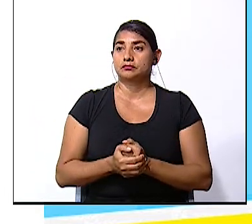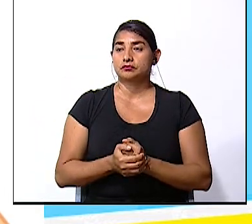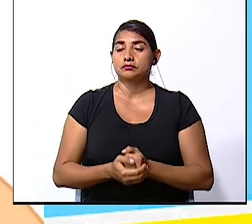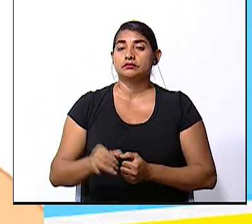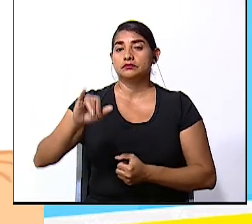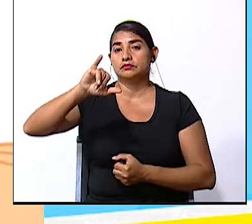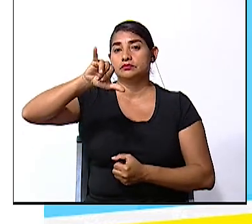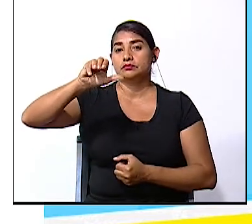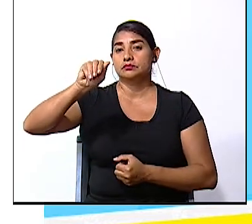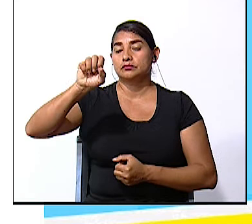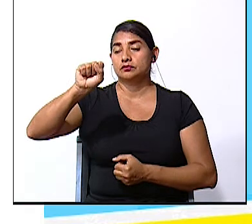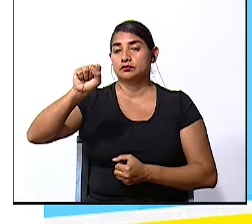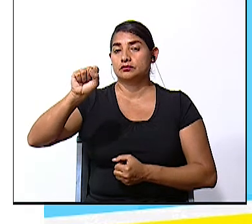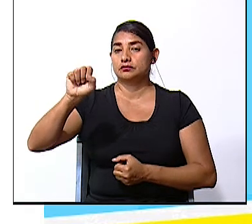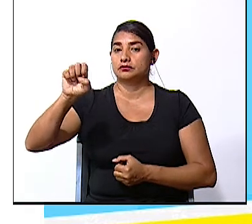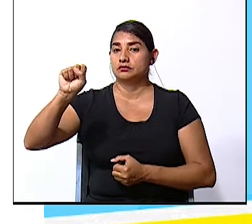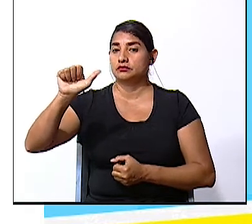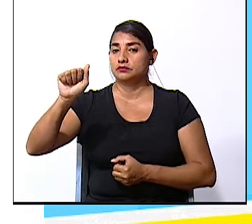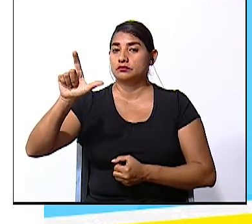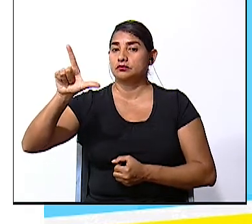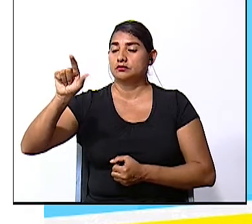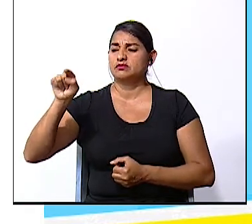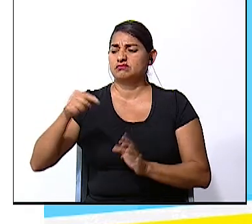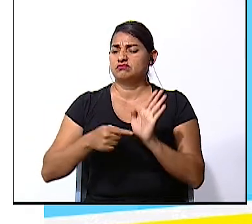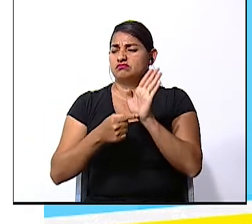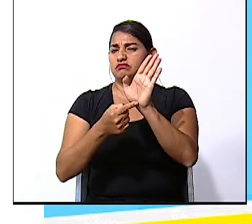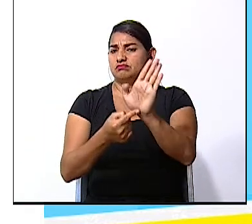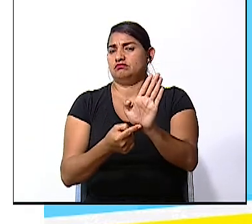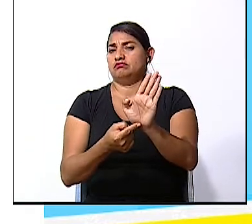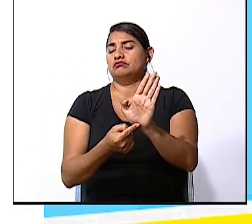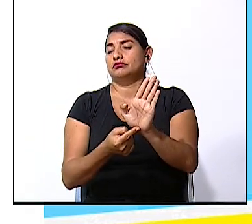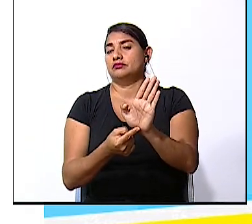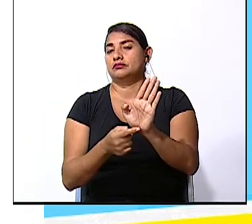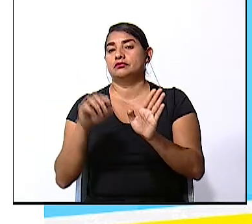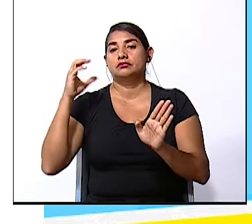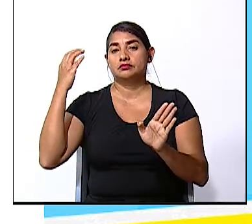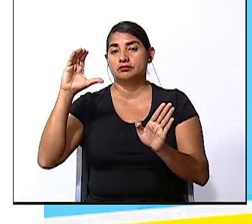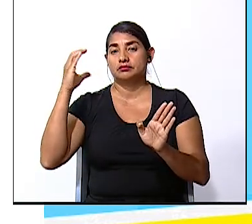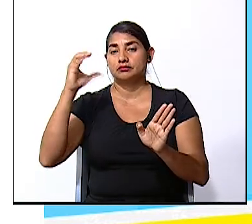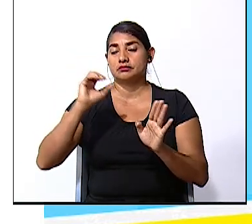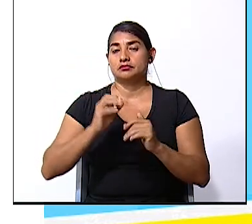José Santos Lombardo, representante de Cartago.